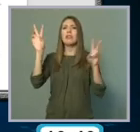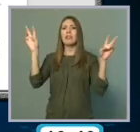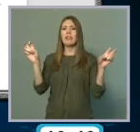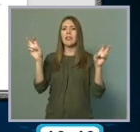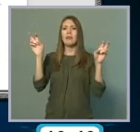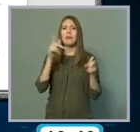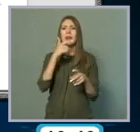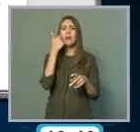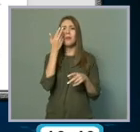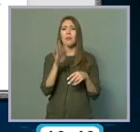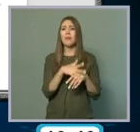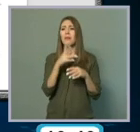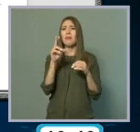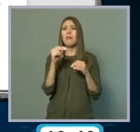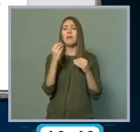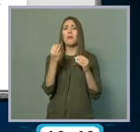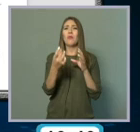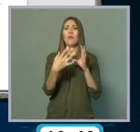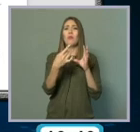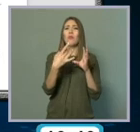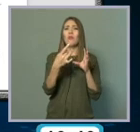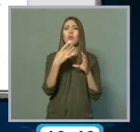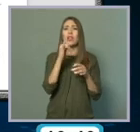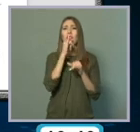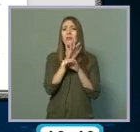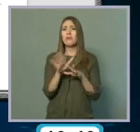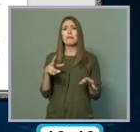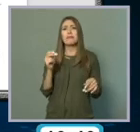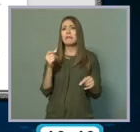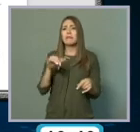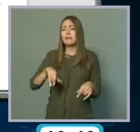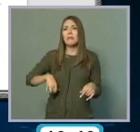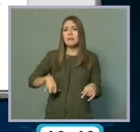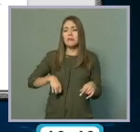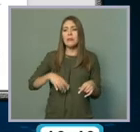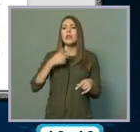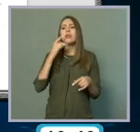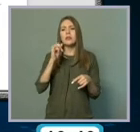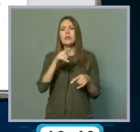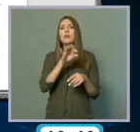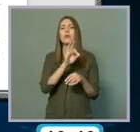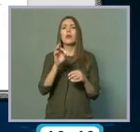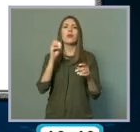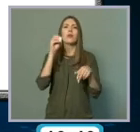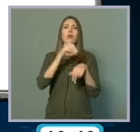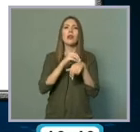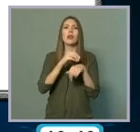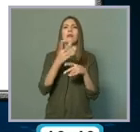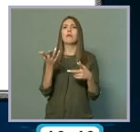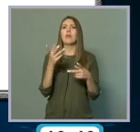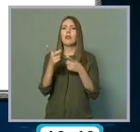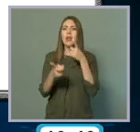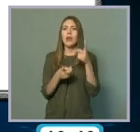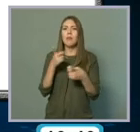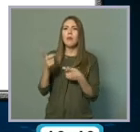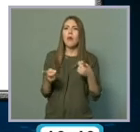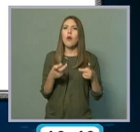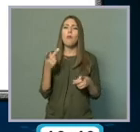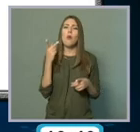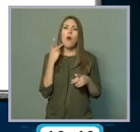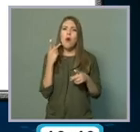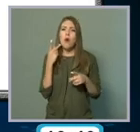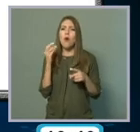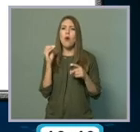llegar un mundo de información y tampoco Qué buena tenemos como observación tanto haces. tiempo. Puedes configurar en términos de deportes, de política, de entretenimiento,